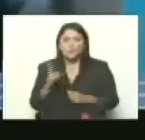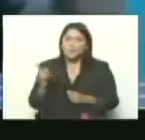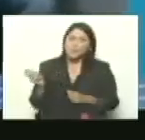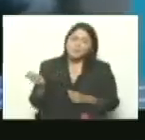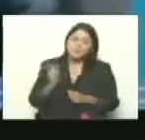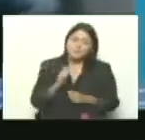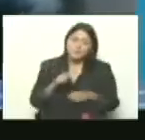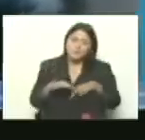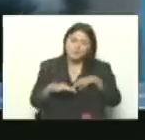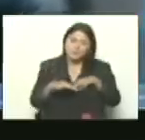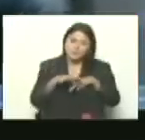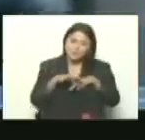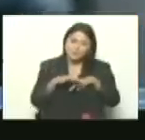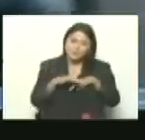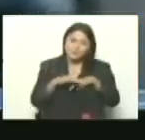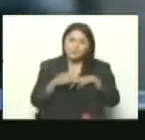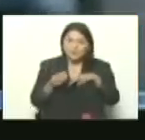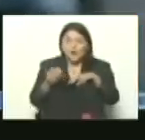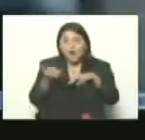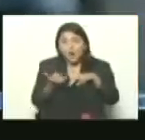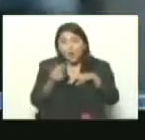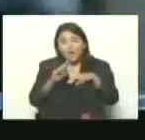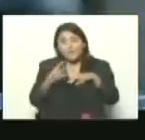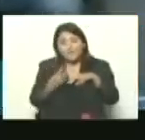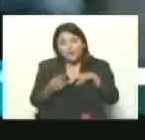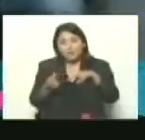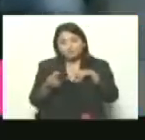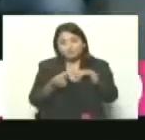quitaron, me pusieron una bota, voy a estar un mes más con la bota